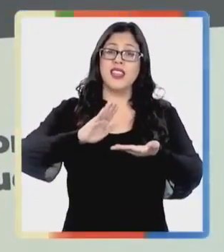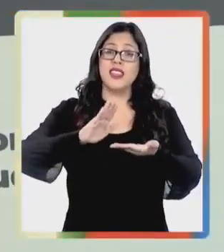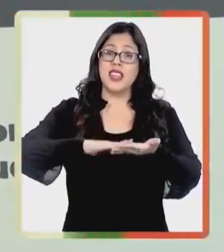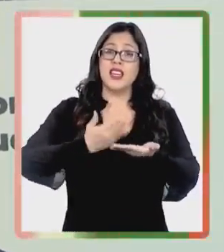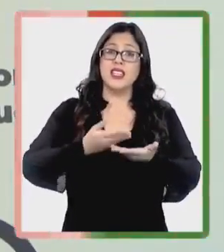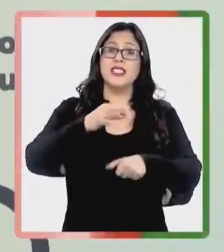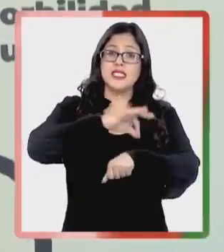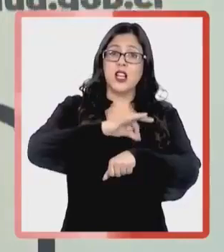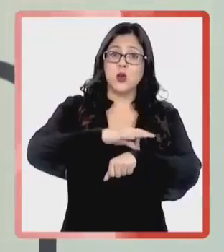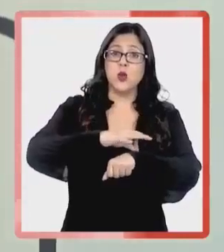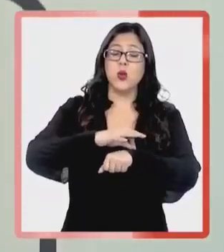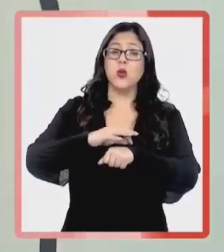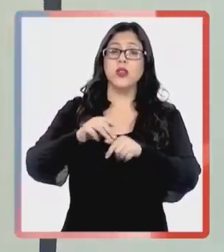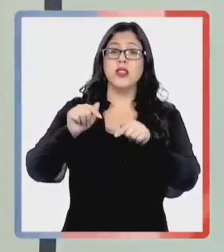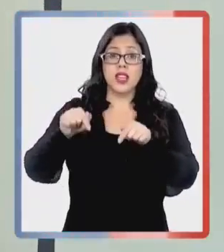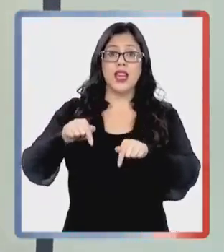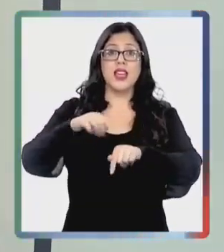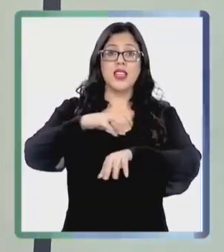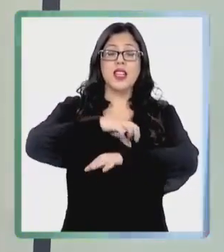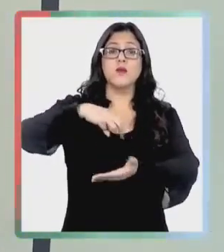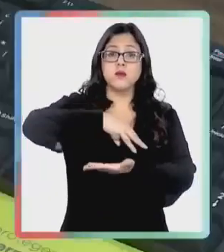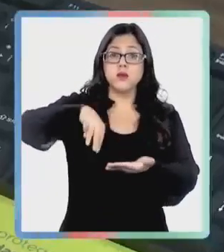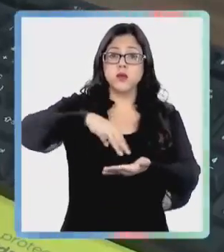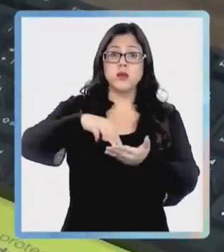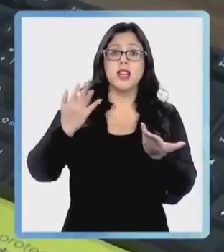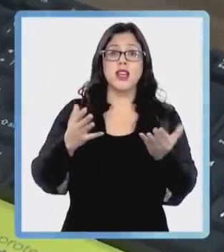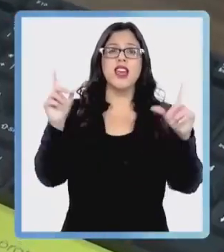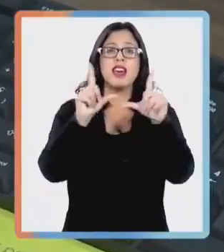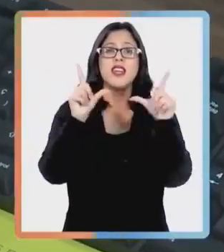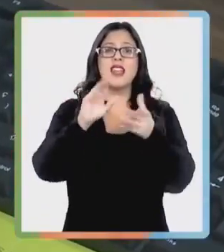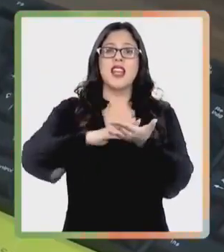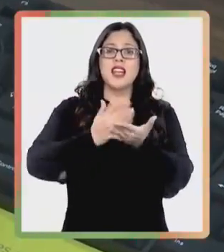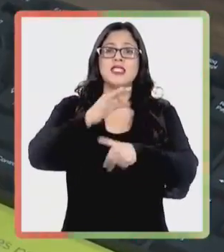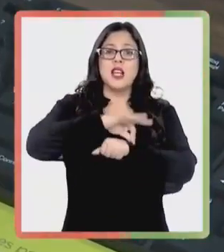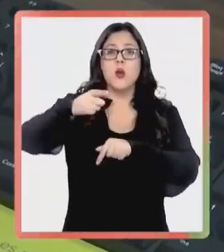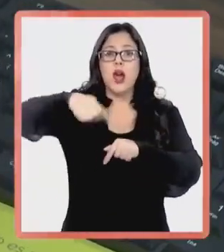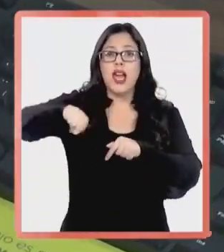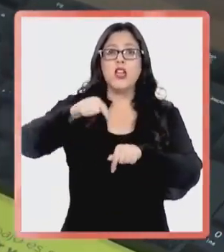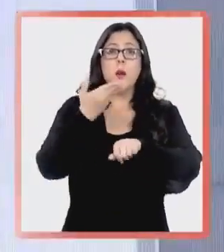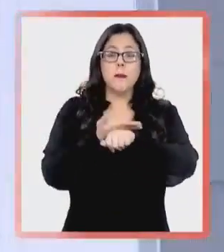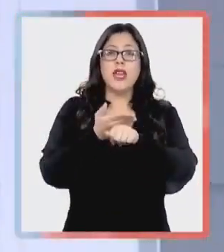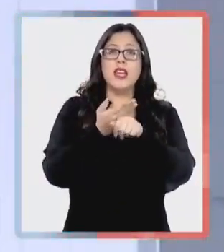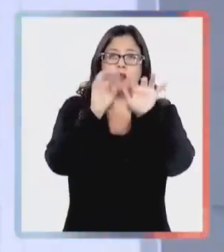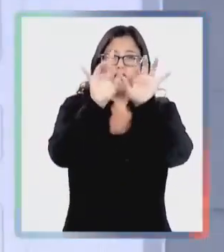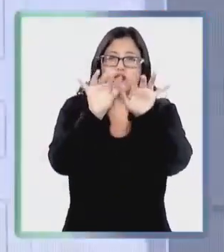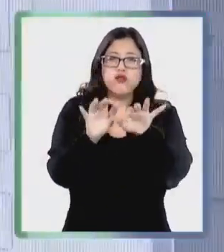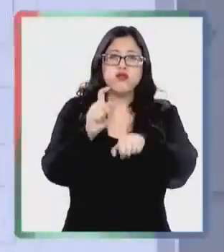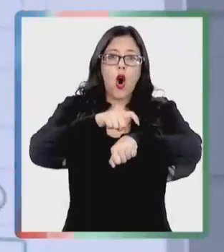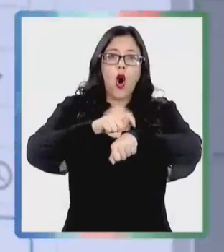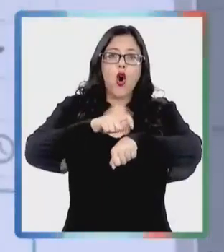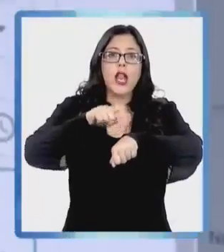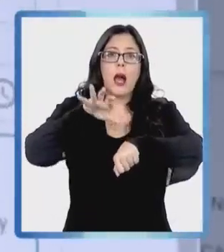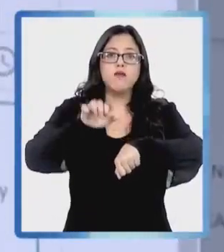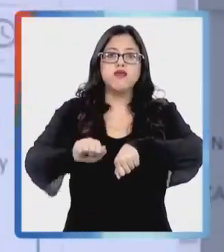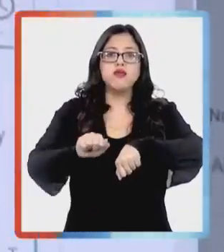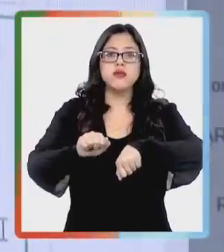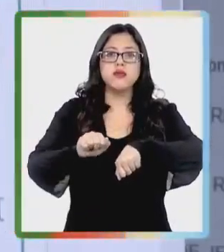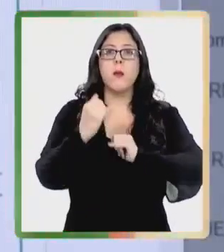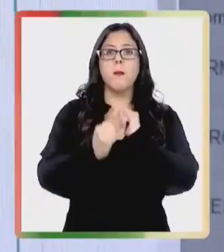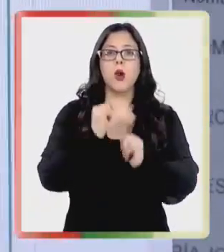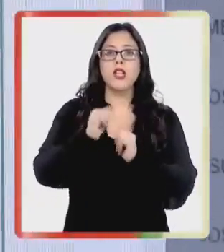Maule, implementaron una plataforma web Telesalud, la cual permite que los pacientes pidan hora a través de Internet. Nosotros ahora conversamos